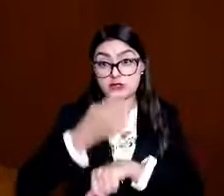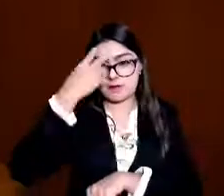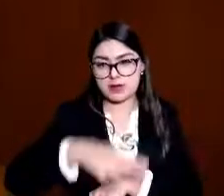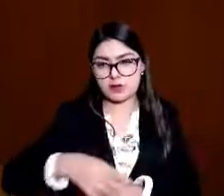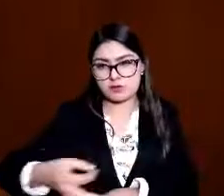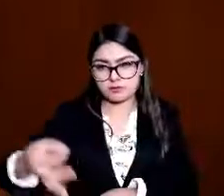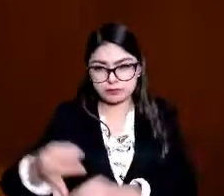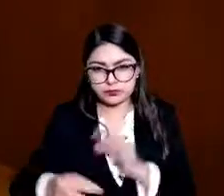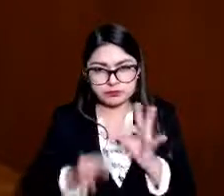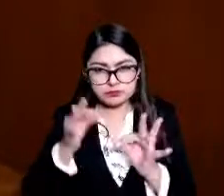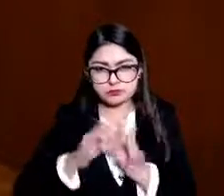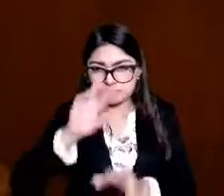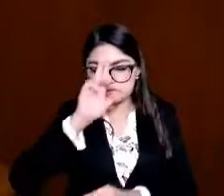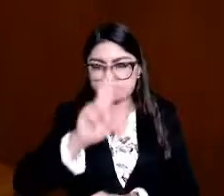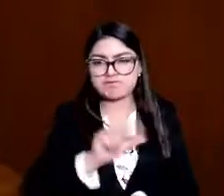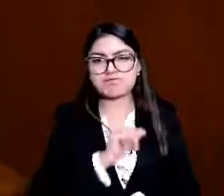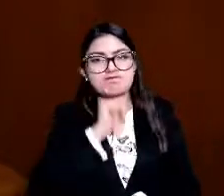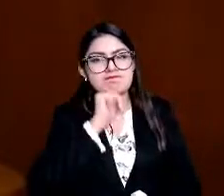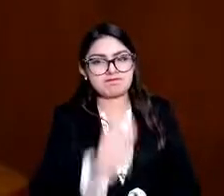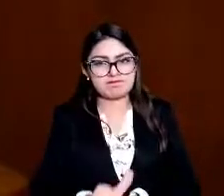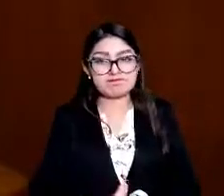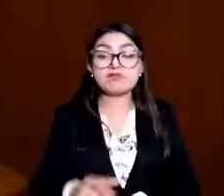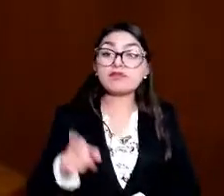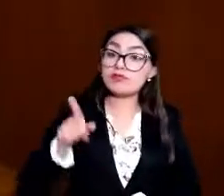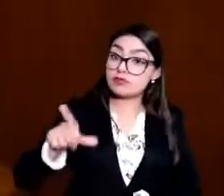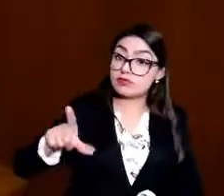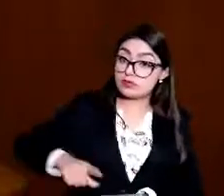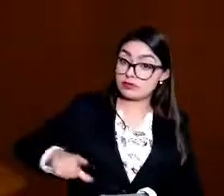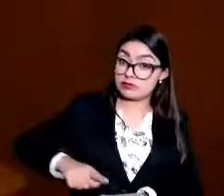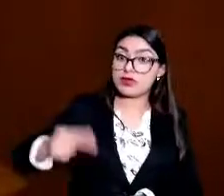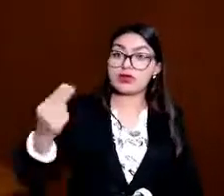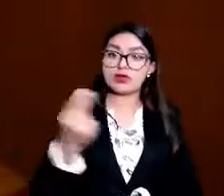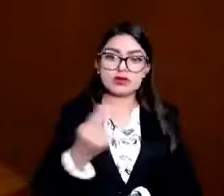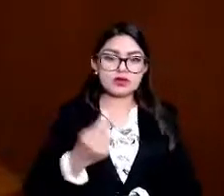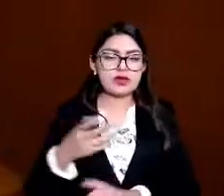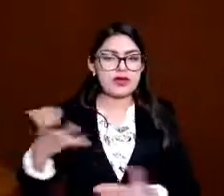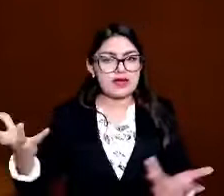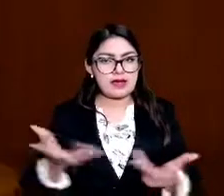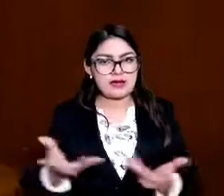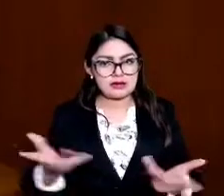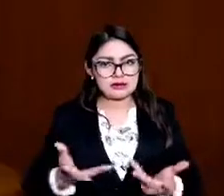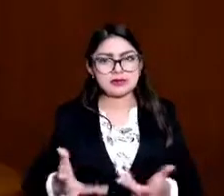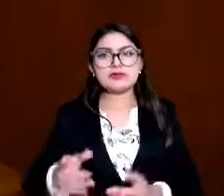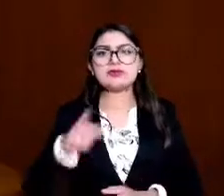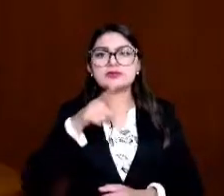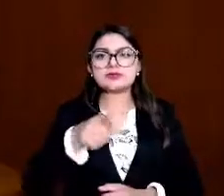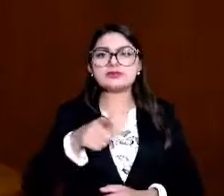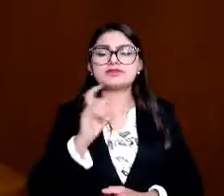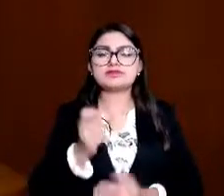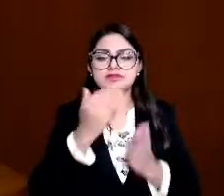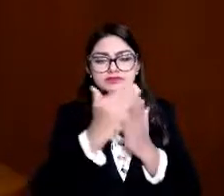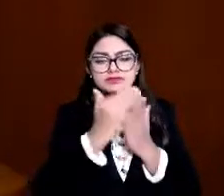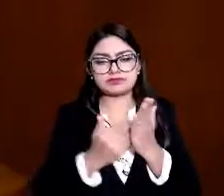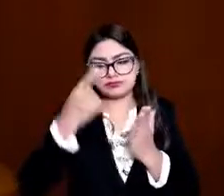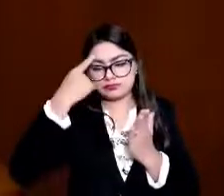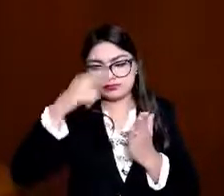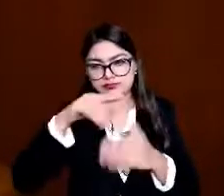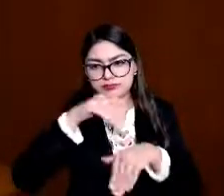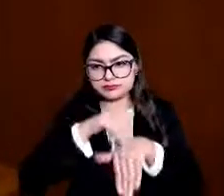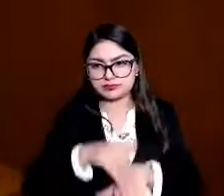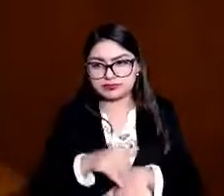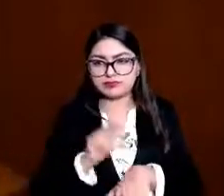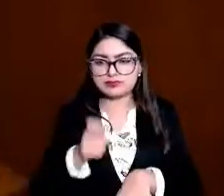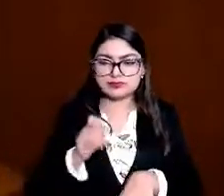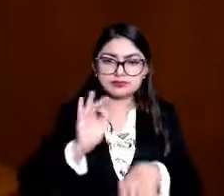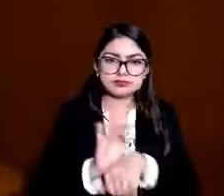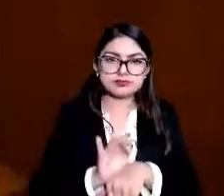tiene la obligación de adoptar medidas hasta el máximo de los recursos que disponga para lograr progresivamente, por todos